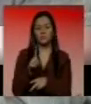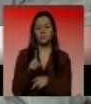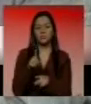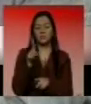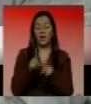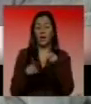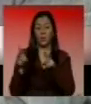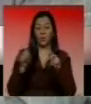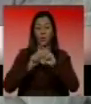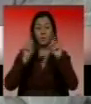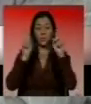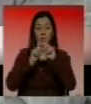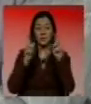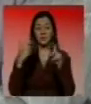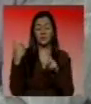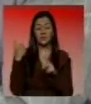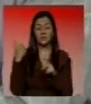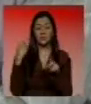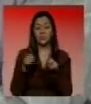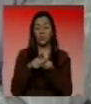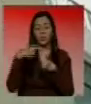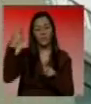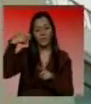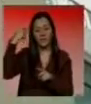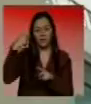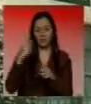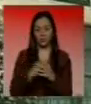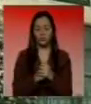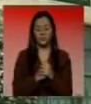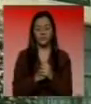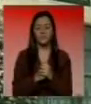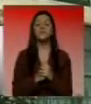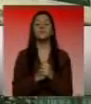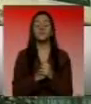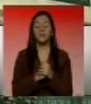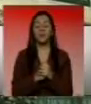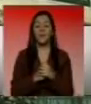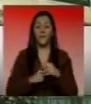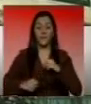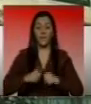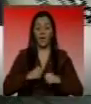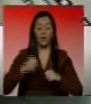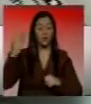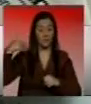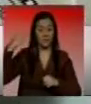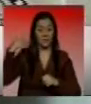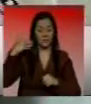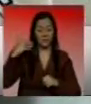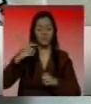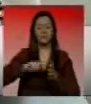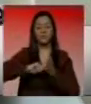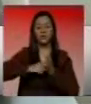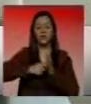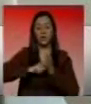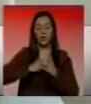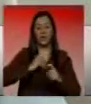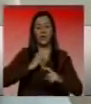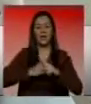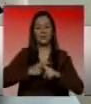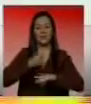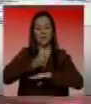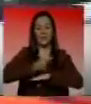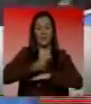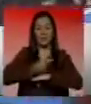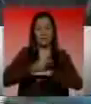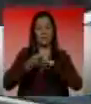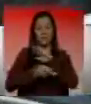de vídeo en mayo pasado la contraloría confirmó que pareja el ex gerente de petroecuador